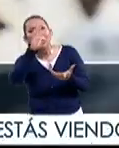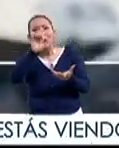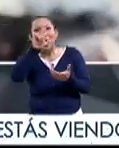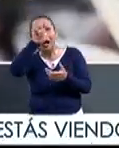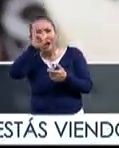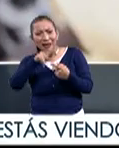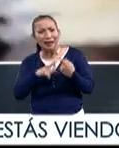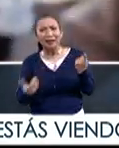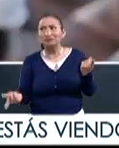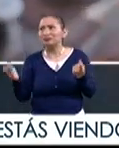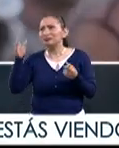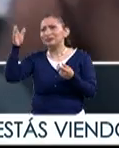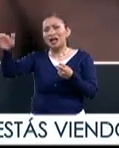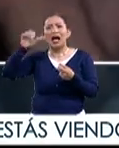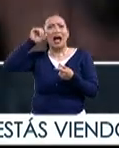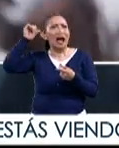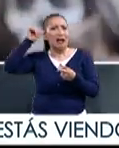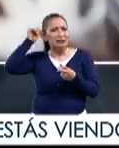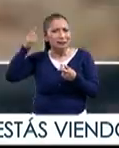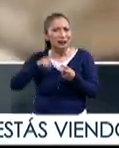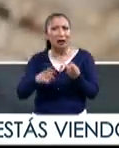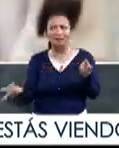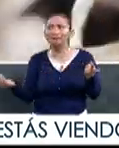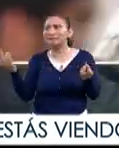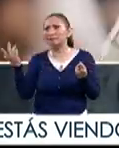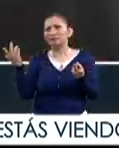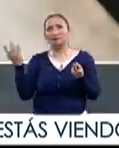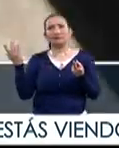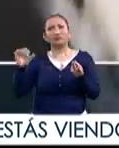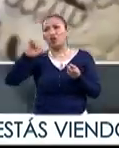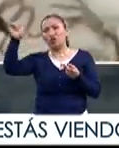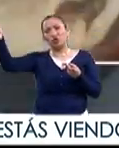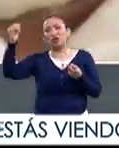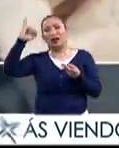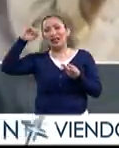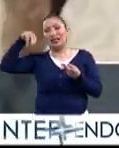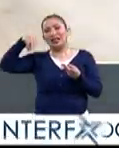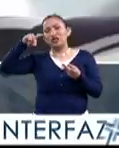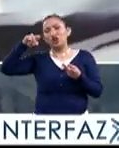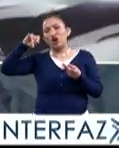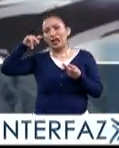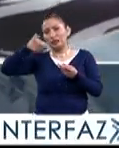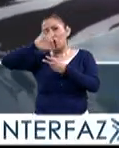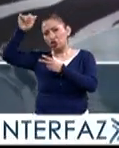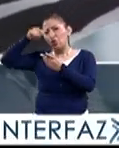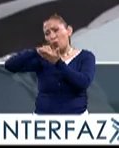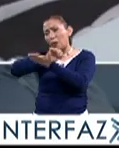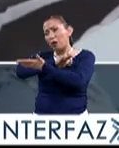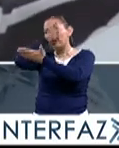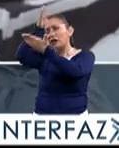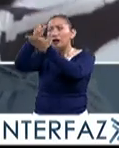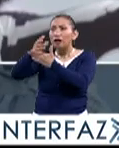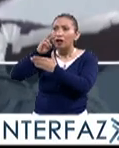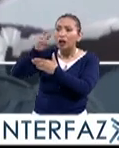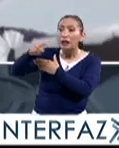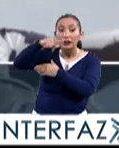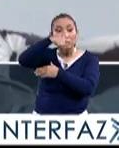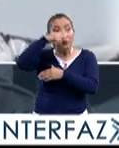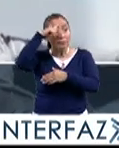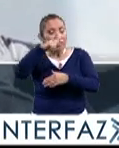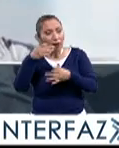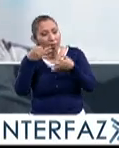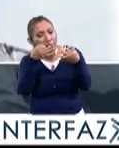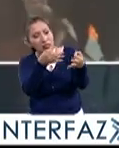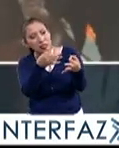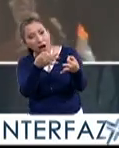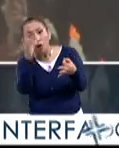Bali, a Asia, a Indonesia, a otros lugares. Y también México es